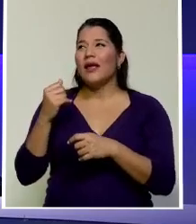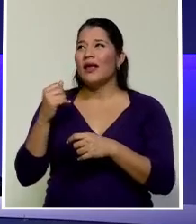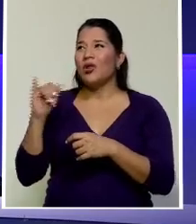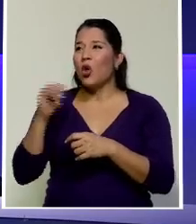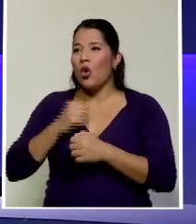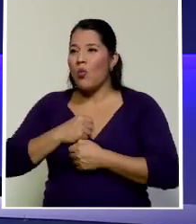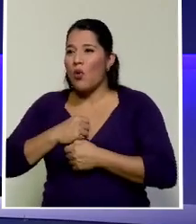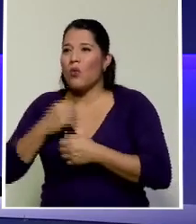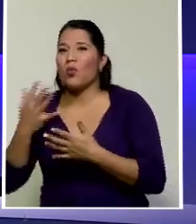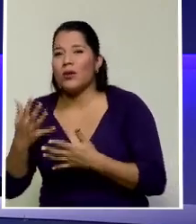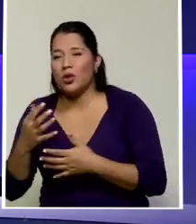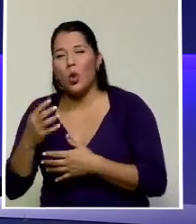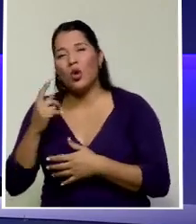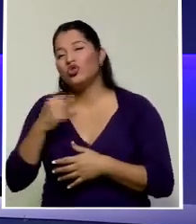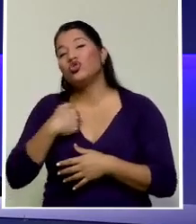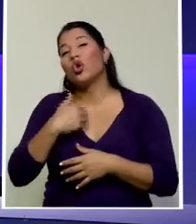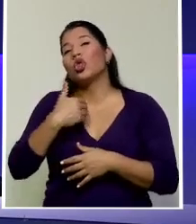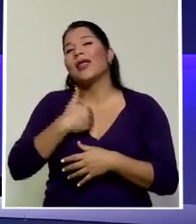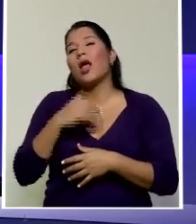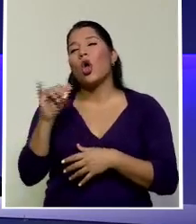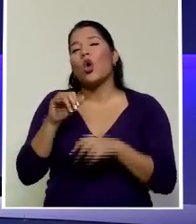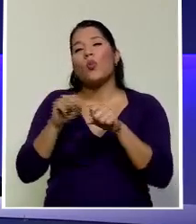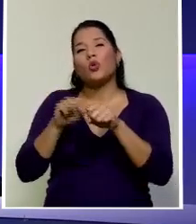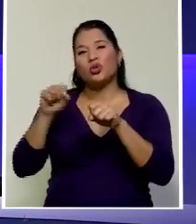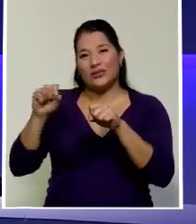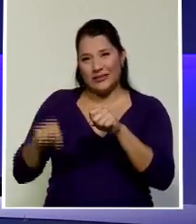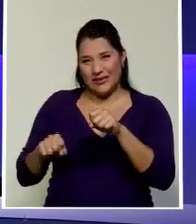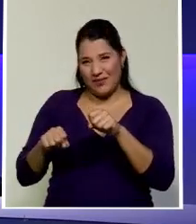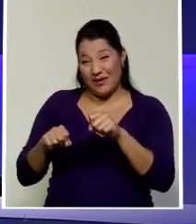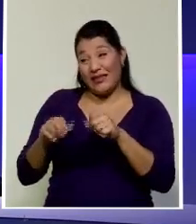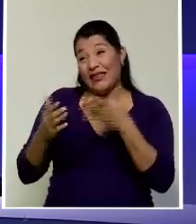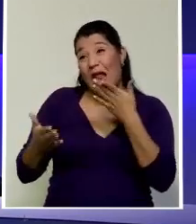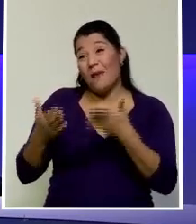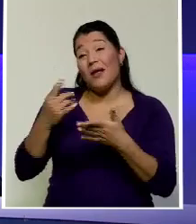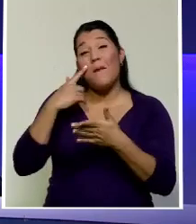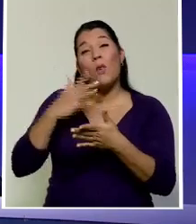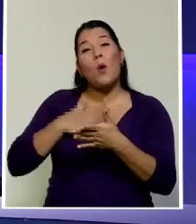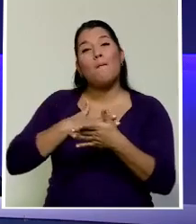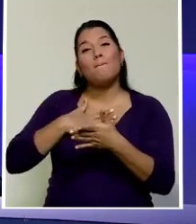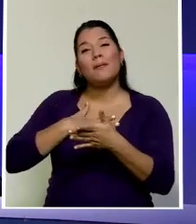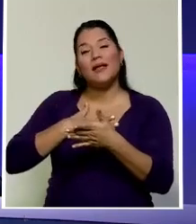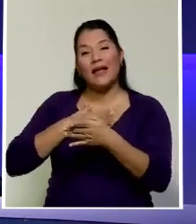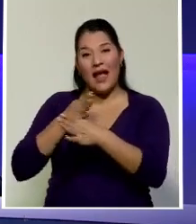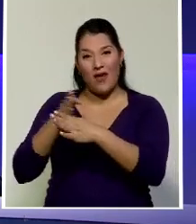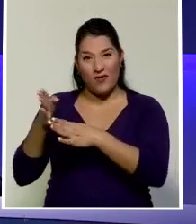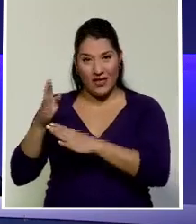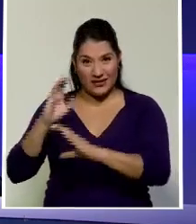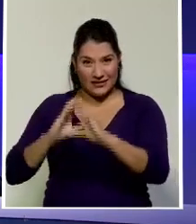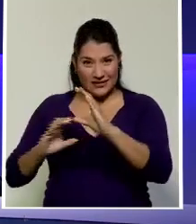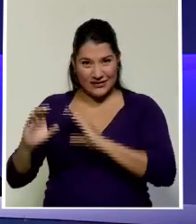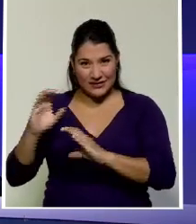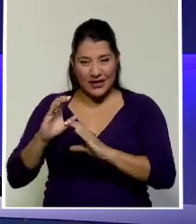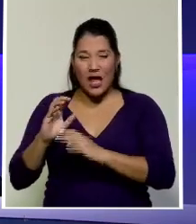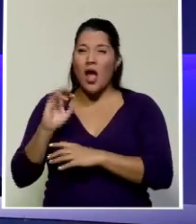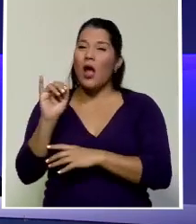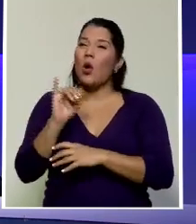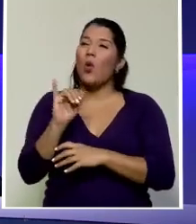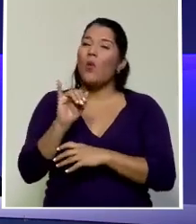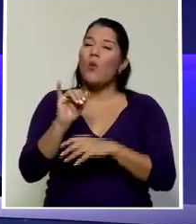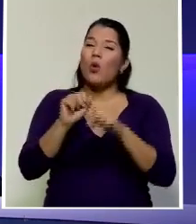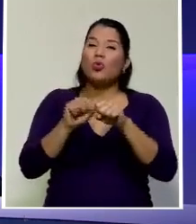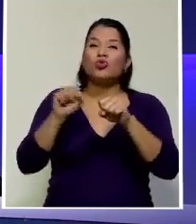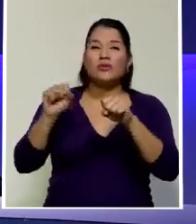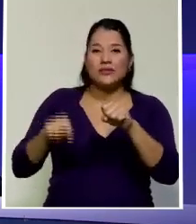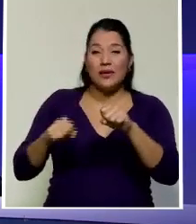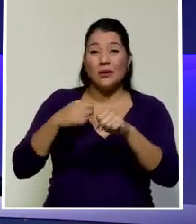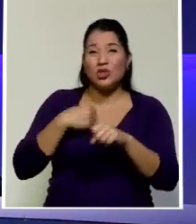El sistema para mí, y creo que tiene un poco que ver con la formación científica, ¿no? Ajá. Sistema es algo más amplio, es como un mecanismo más amplio en el que yo sé más